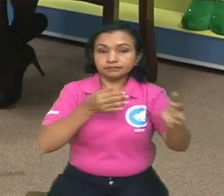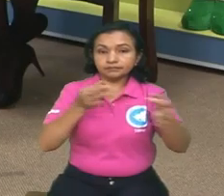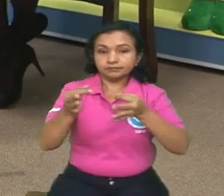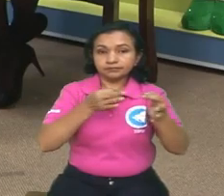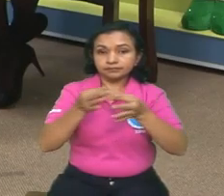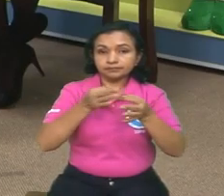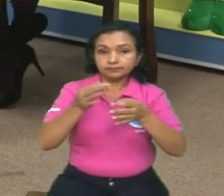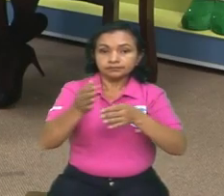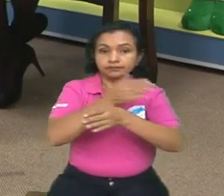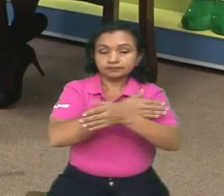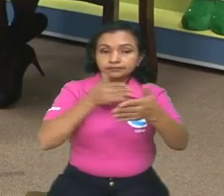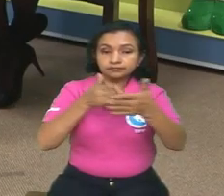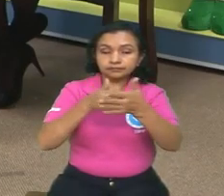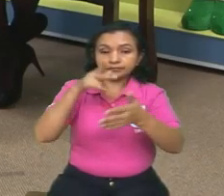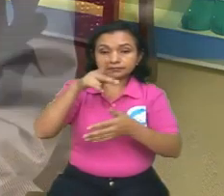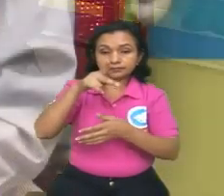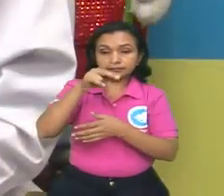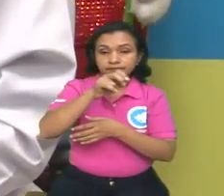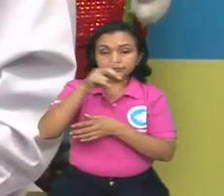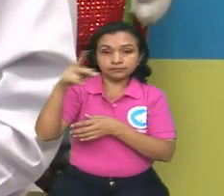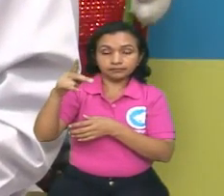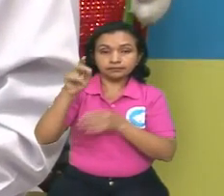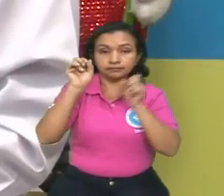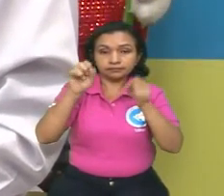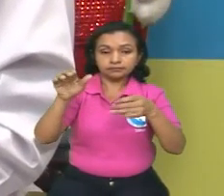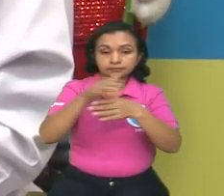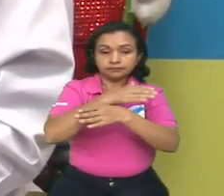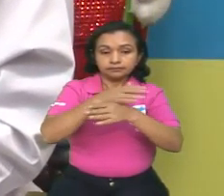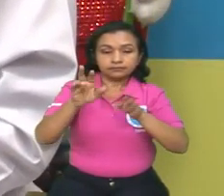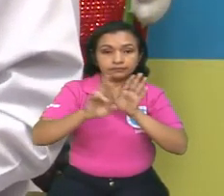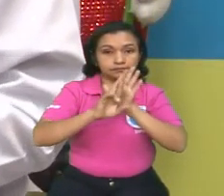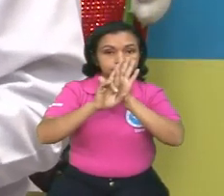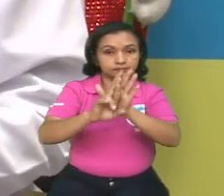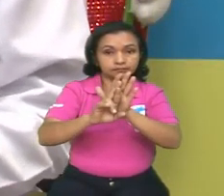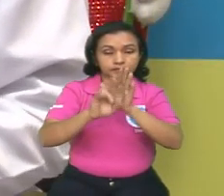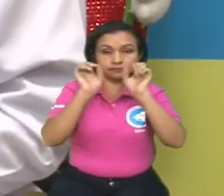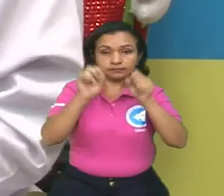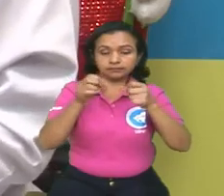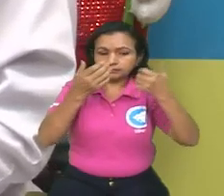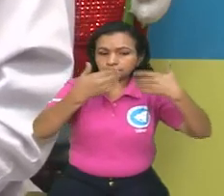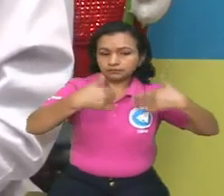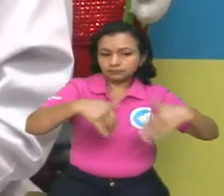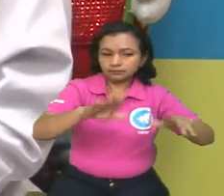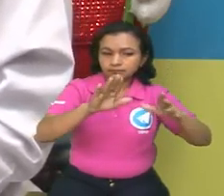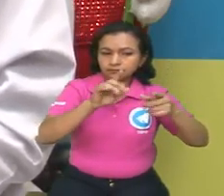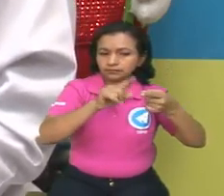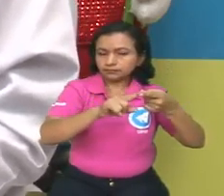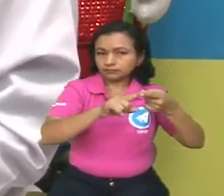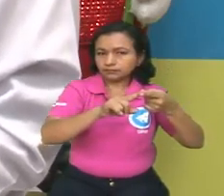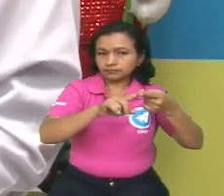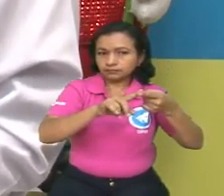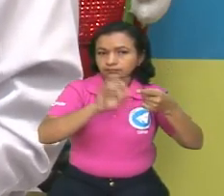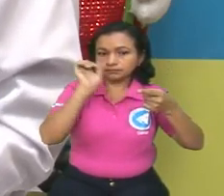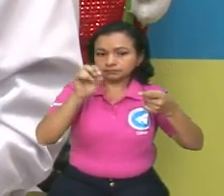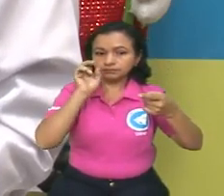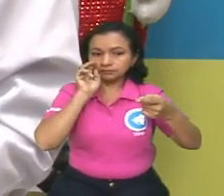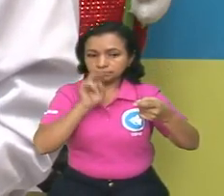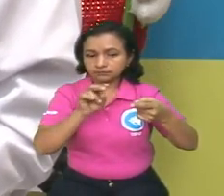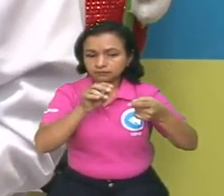corte, el Papá Nicolau nos puede arrojar diversos resultados. Nos puede aparecer normal, nos puede aparecer